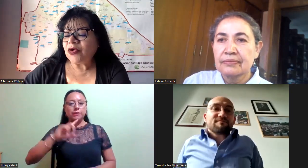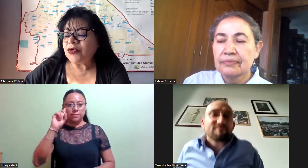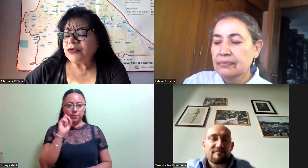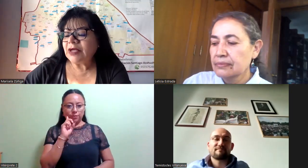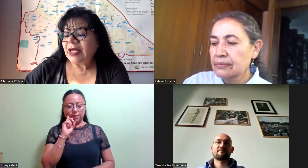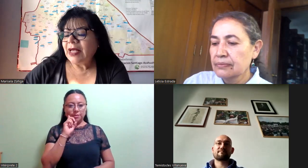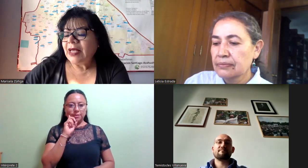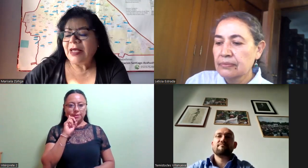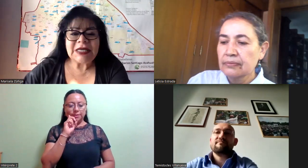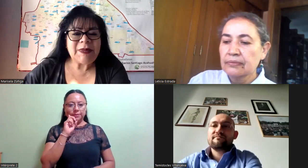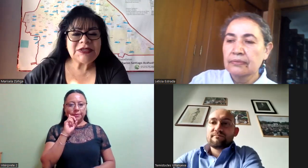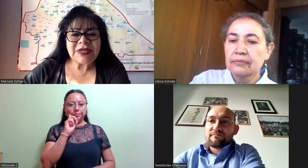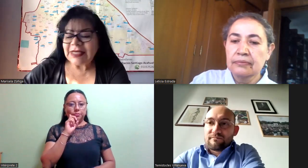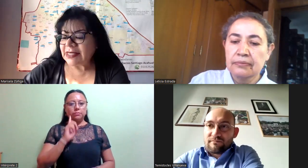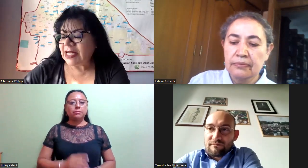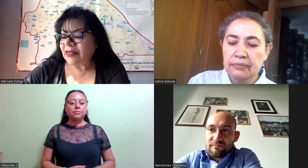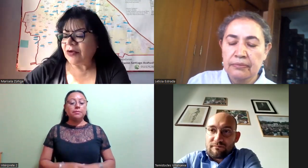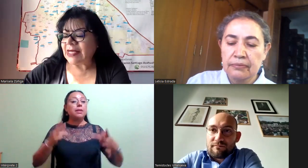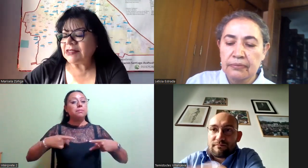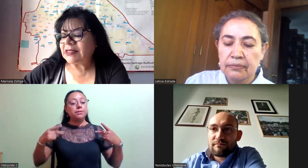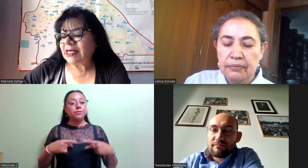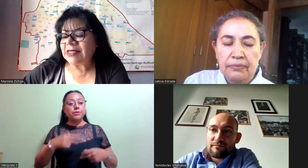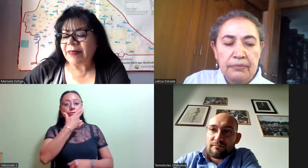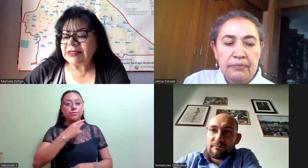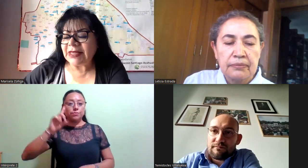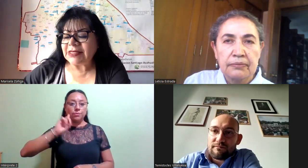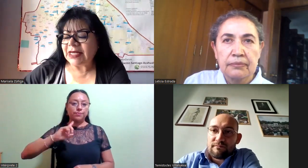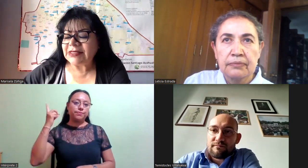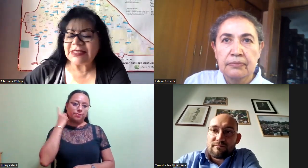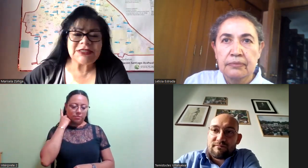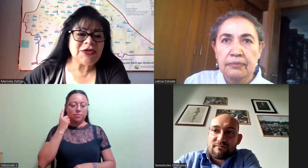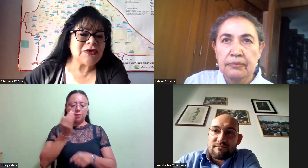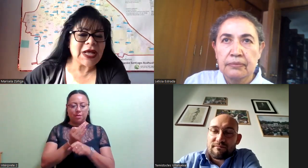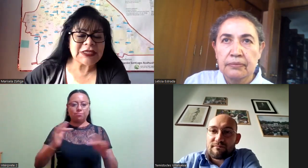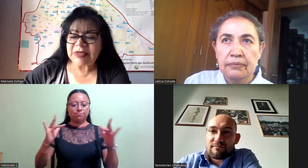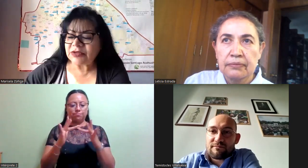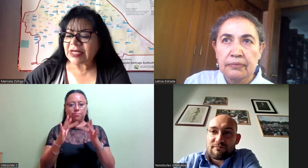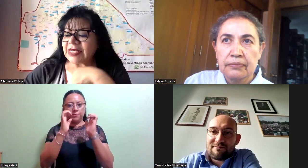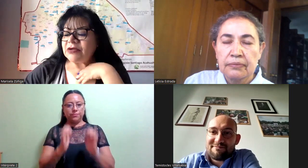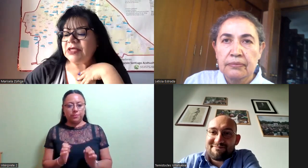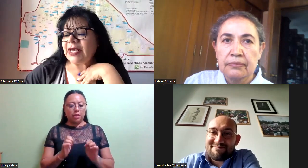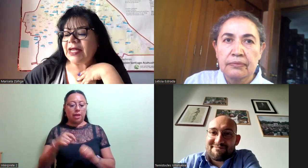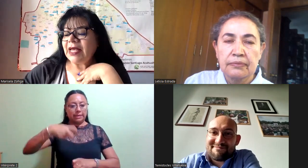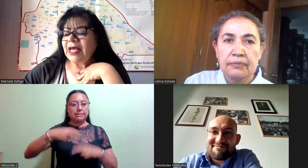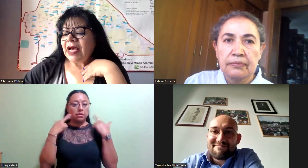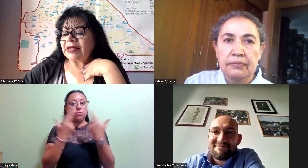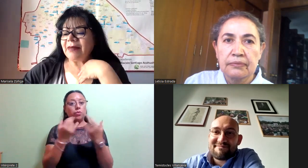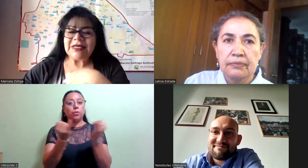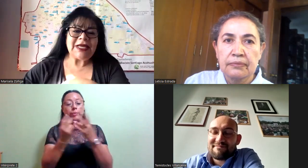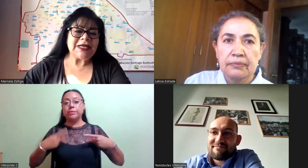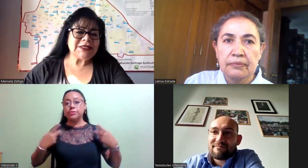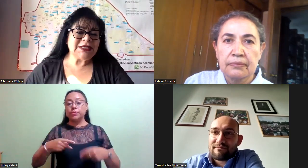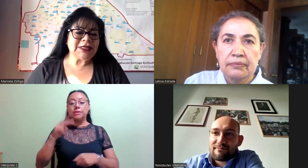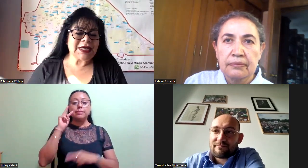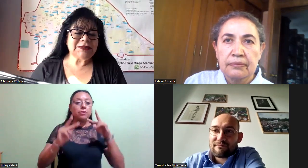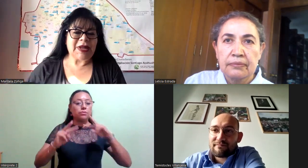y todos las personas legisladoras que están presentes en esta sesión y a las personas que nos siguen a través